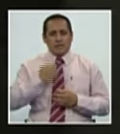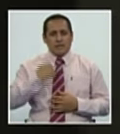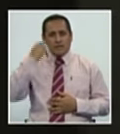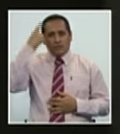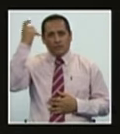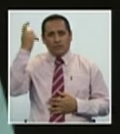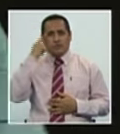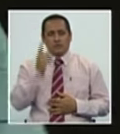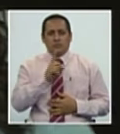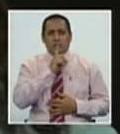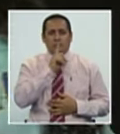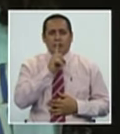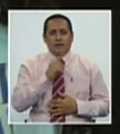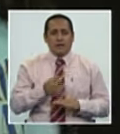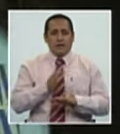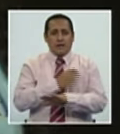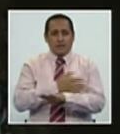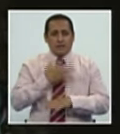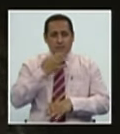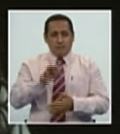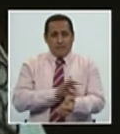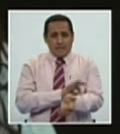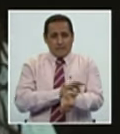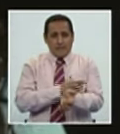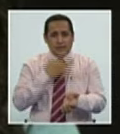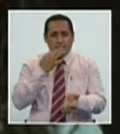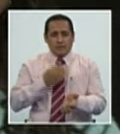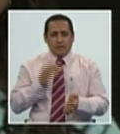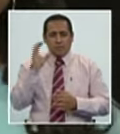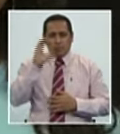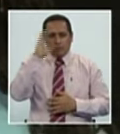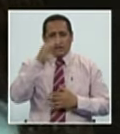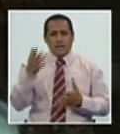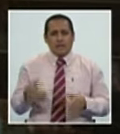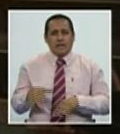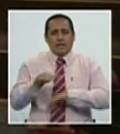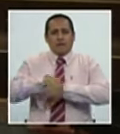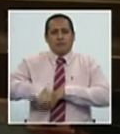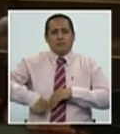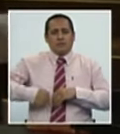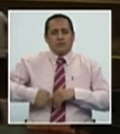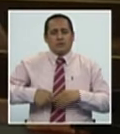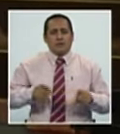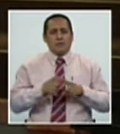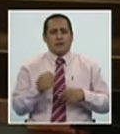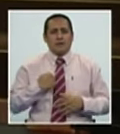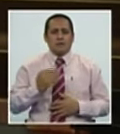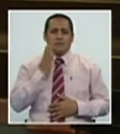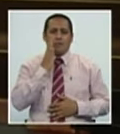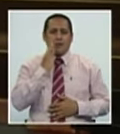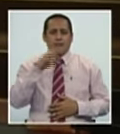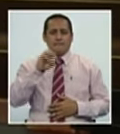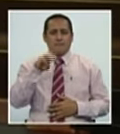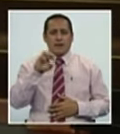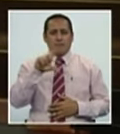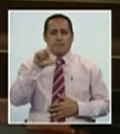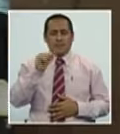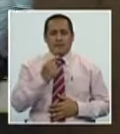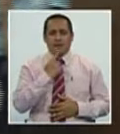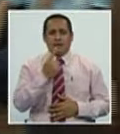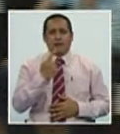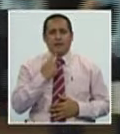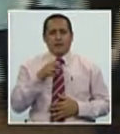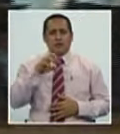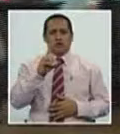de que su padre biológico la lleve al altar. Hola, mi nombre es Pamela Velarde. Mi papel